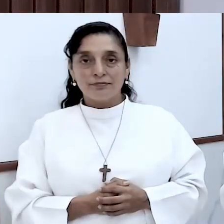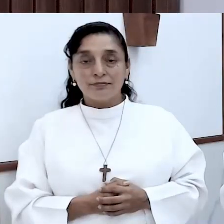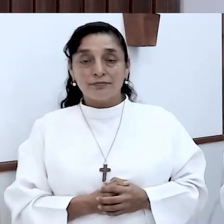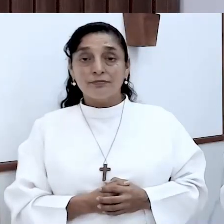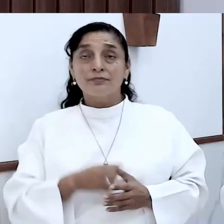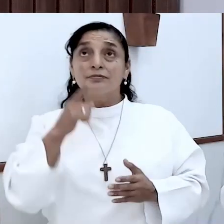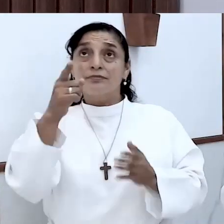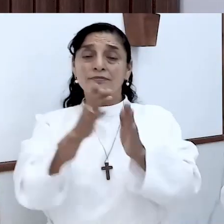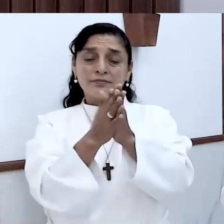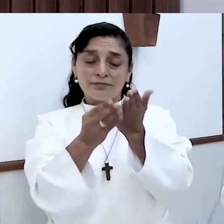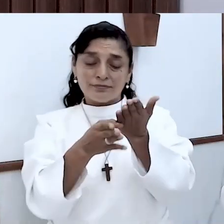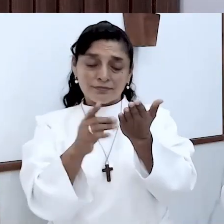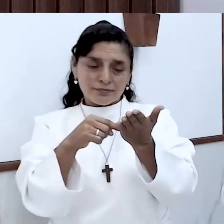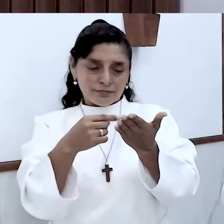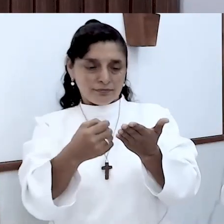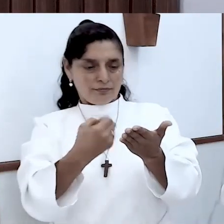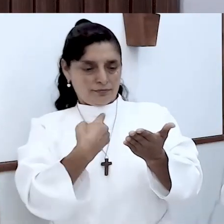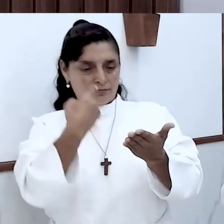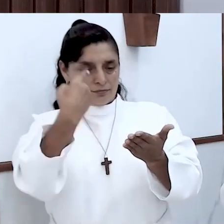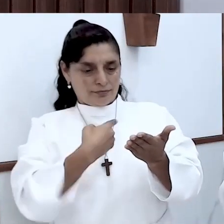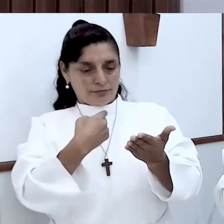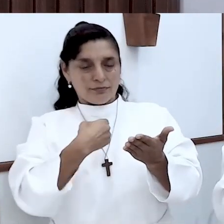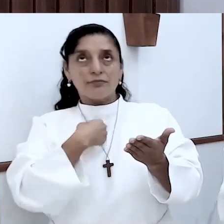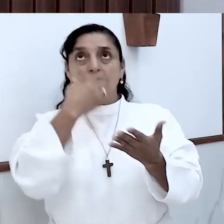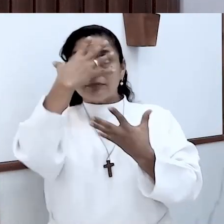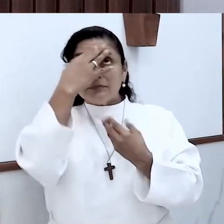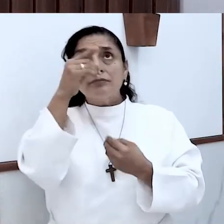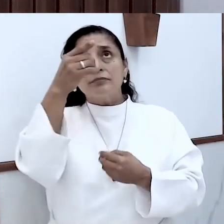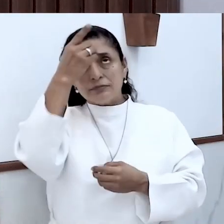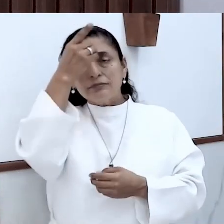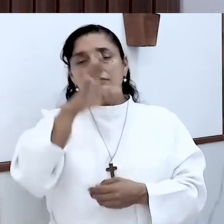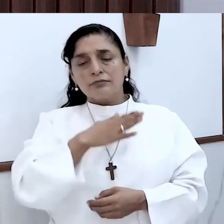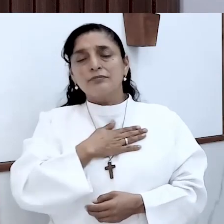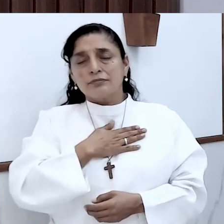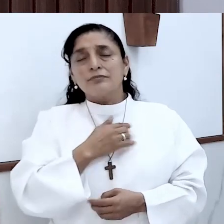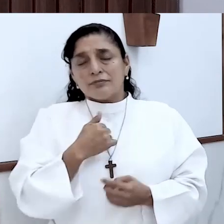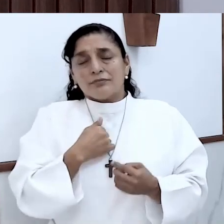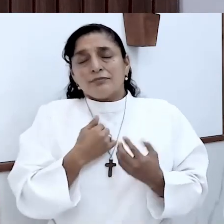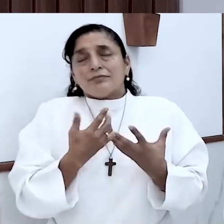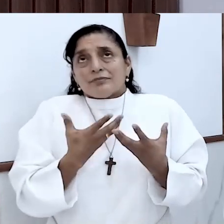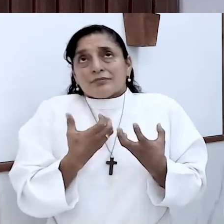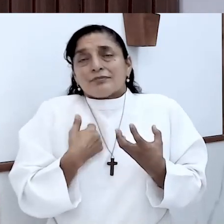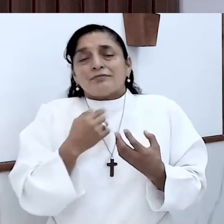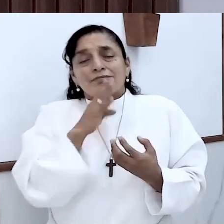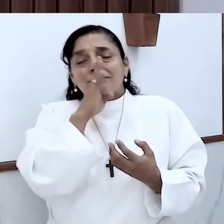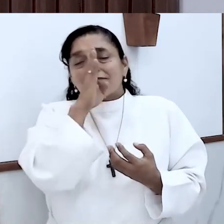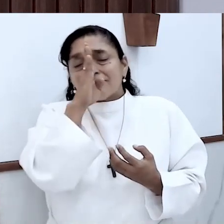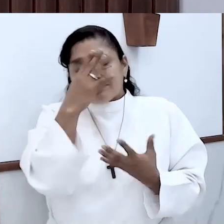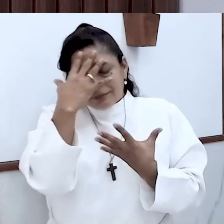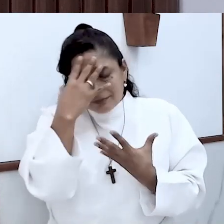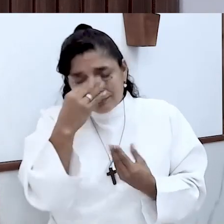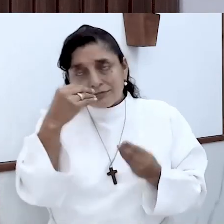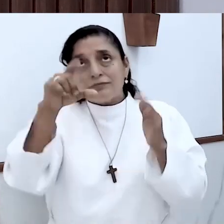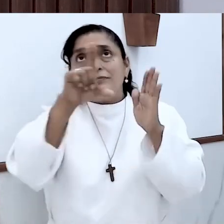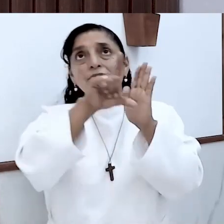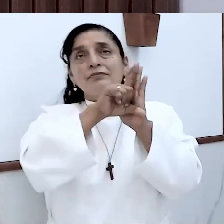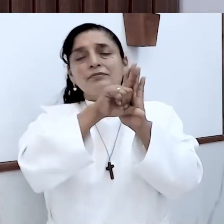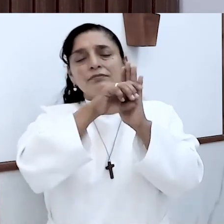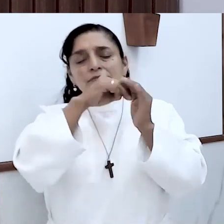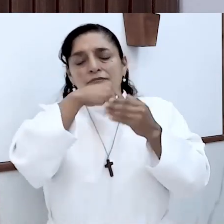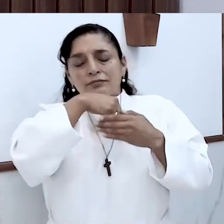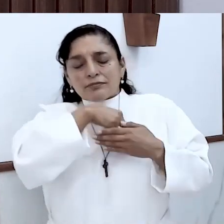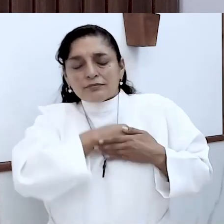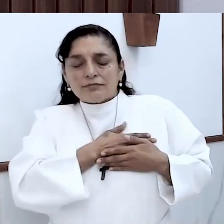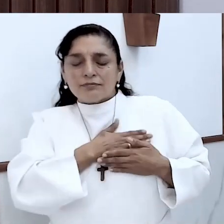voluntad. En tus libros se me ordena hacer tu voluntad. Esto es, Señor, lo que deseo. Tu ley en medio